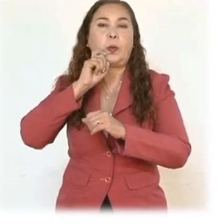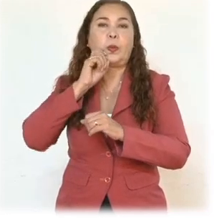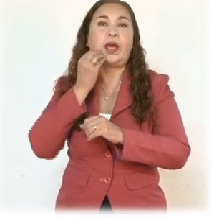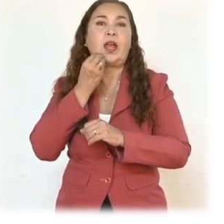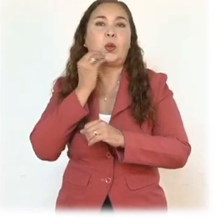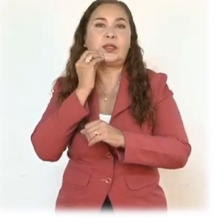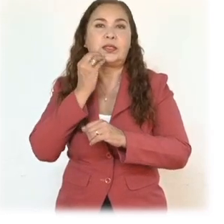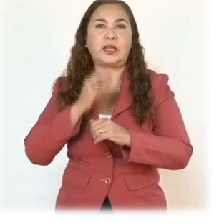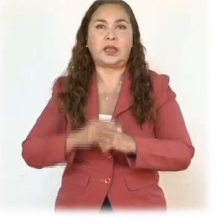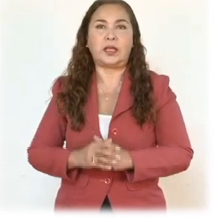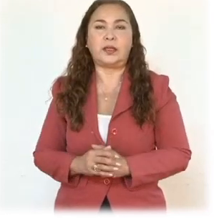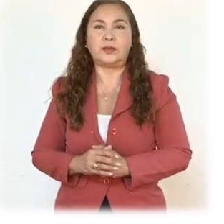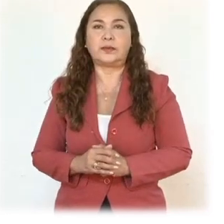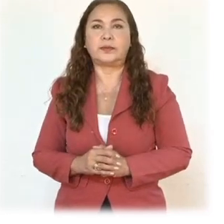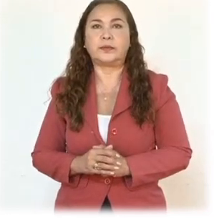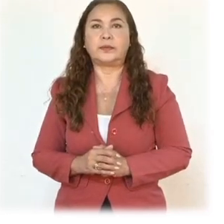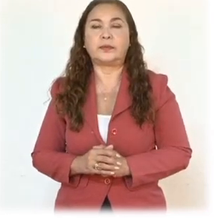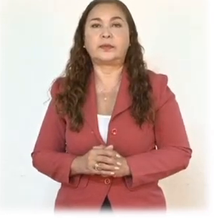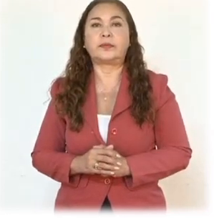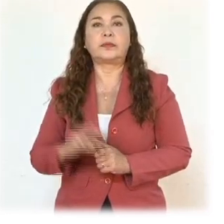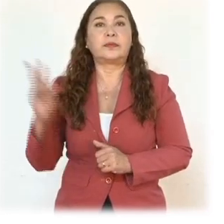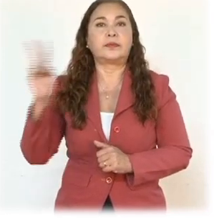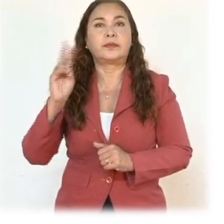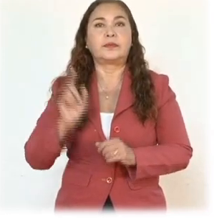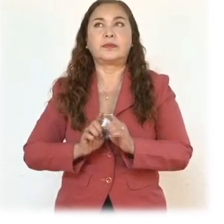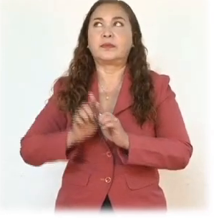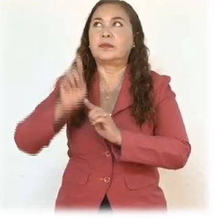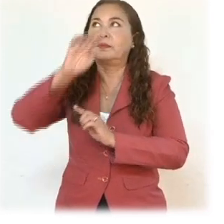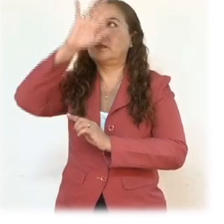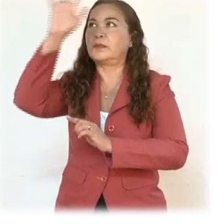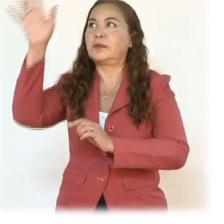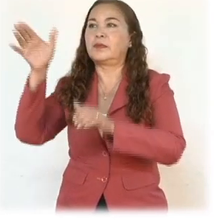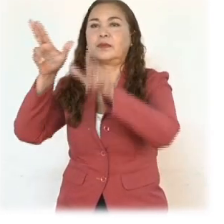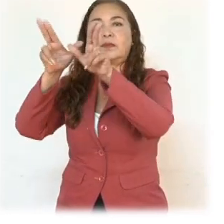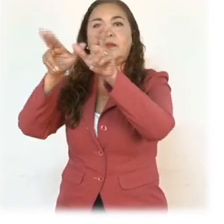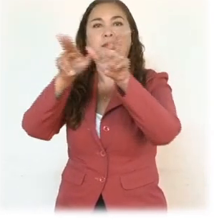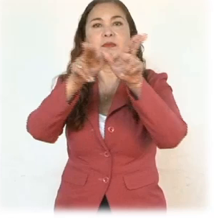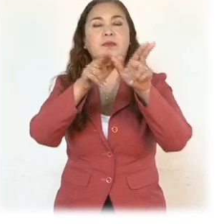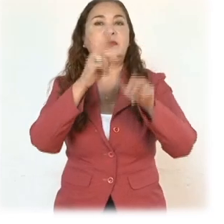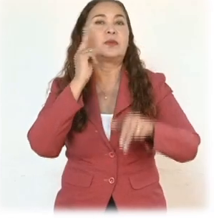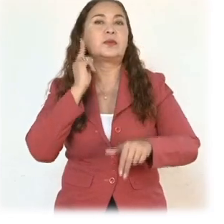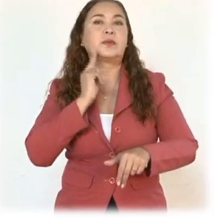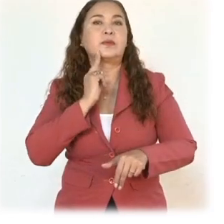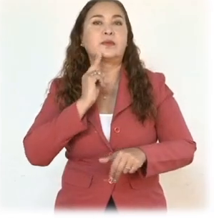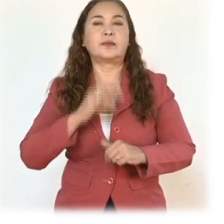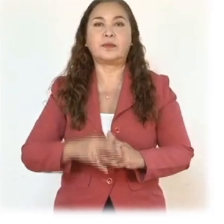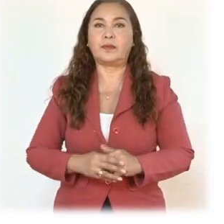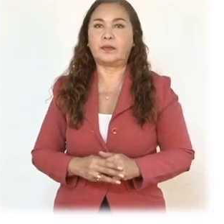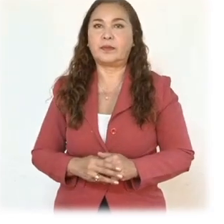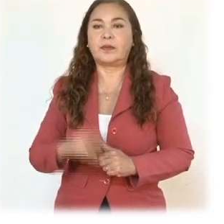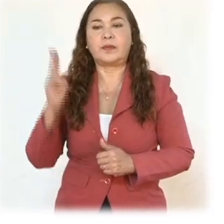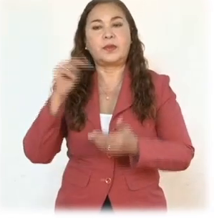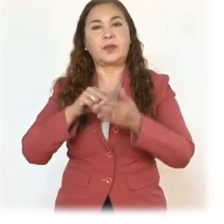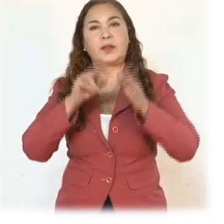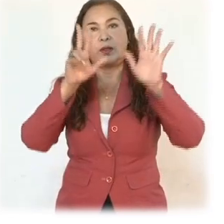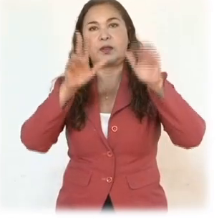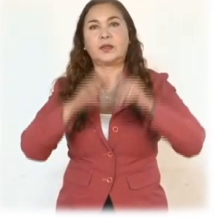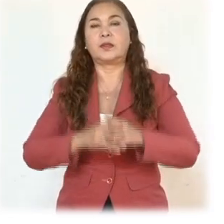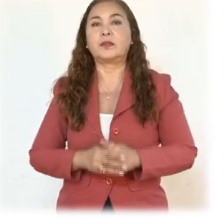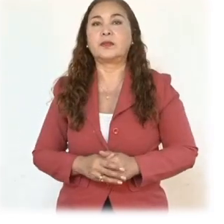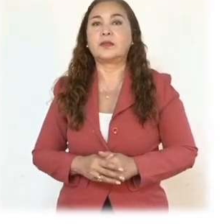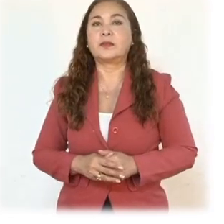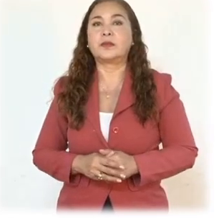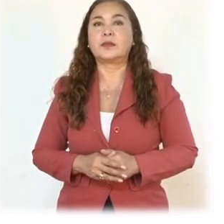en adolescentes Venezuela lanza al espacio el satélite Simón Bolívar 200